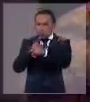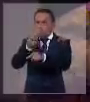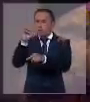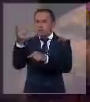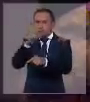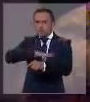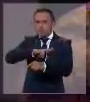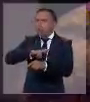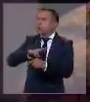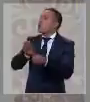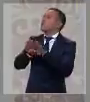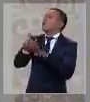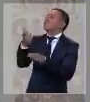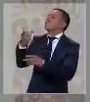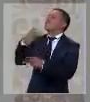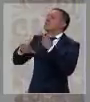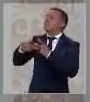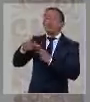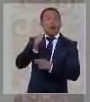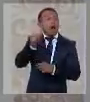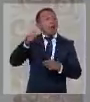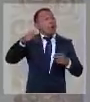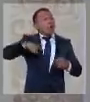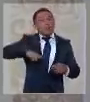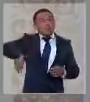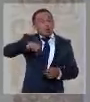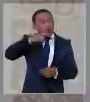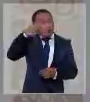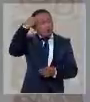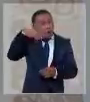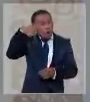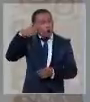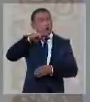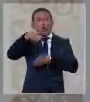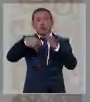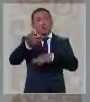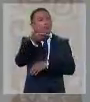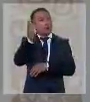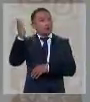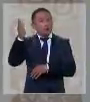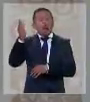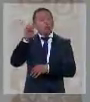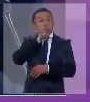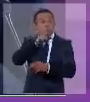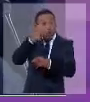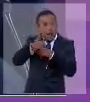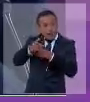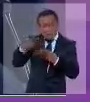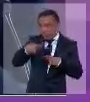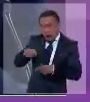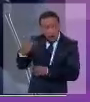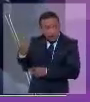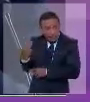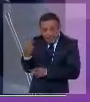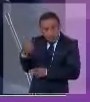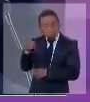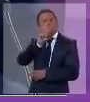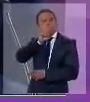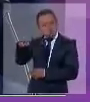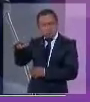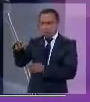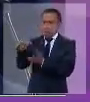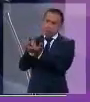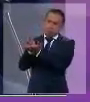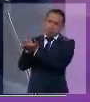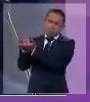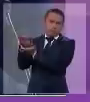flojos del gobierno. ¿A todos los flojos del gobierno? Así es. Corriéndolos, de todos los niveles. Incluyendo a estos tres, para que ya no se peleen. Esa va a ser la bolsa para que usted haga lo que tenga que